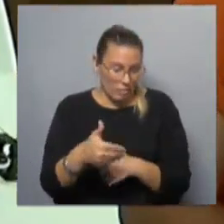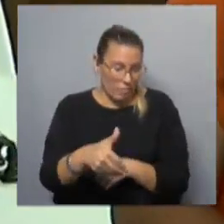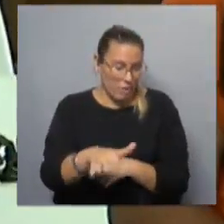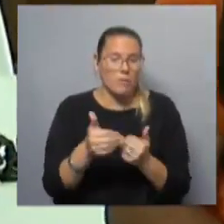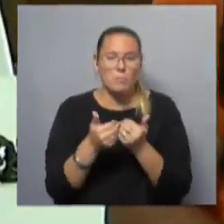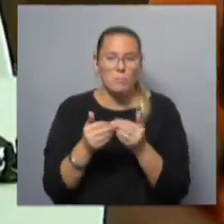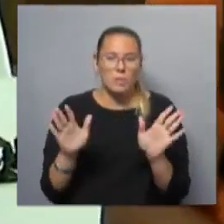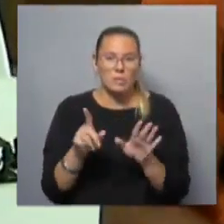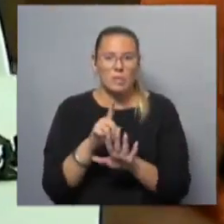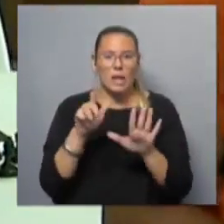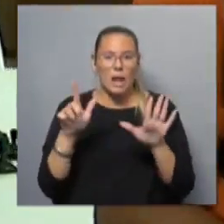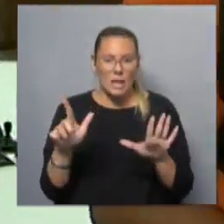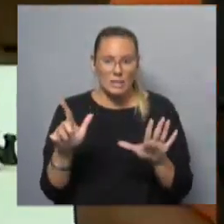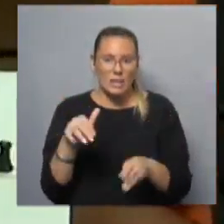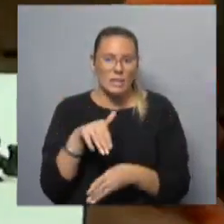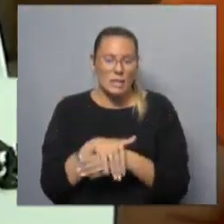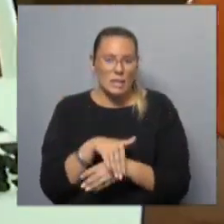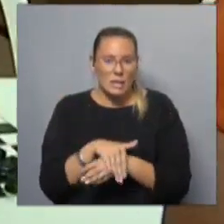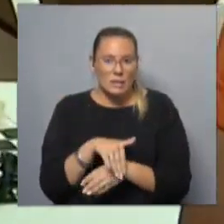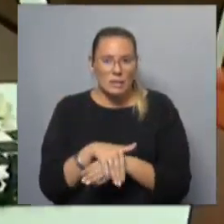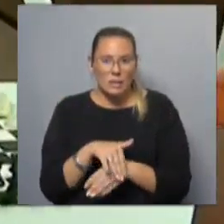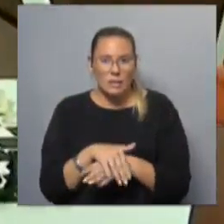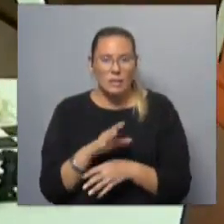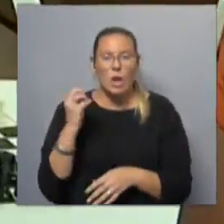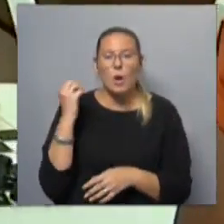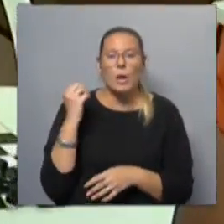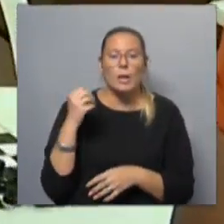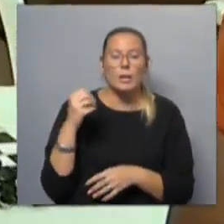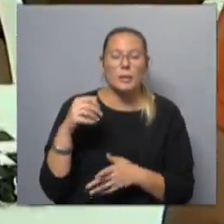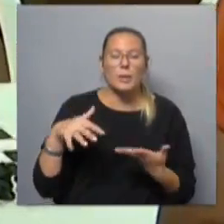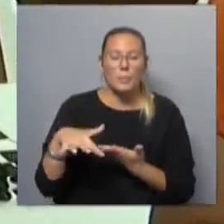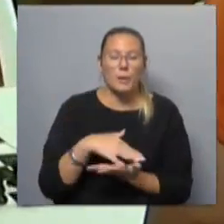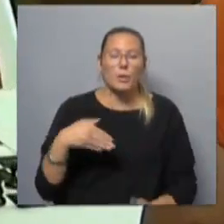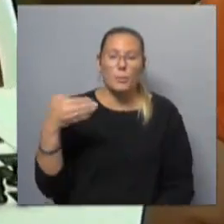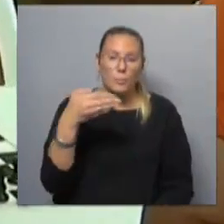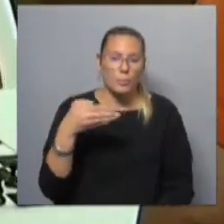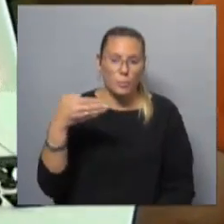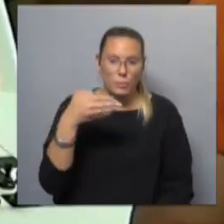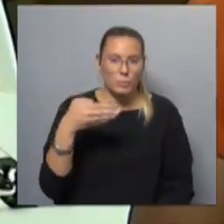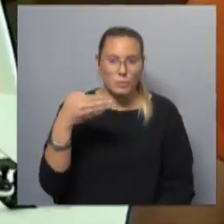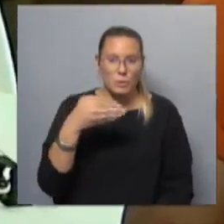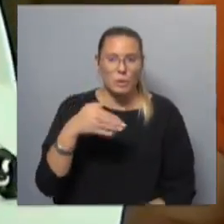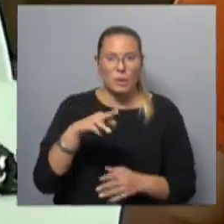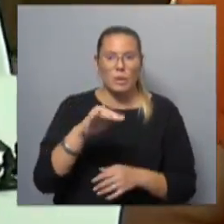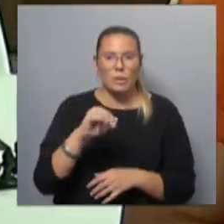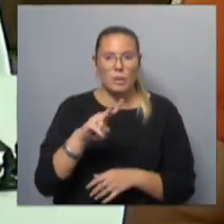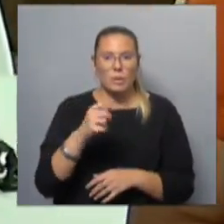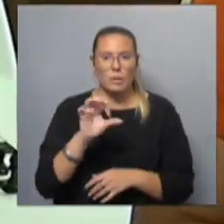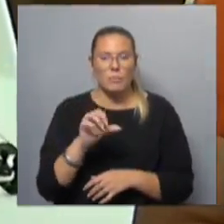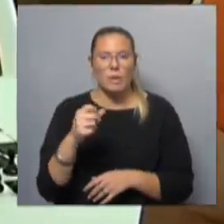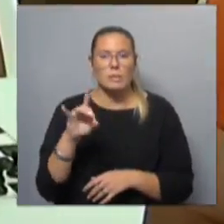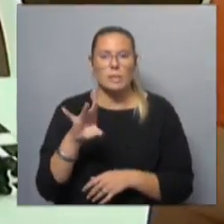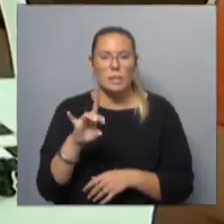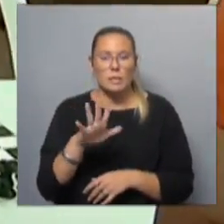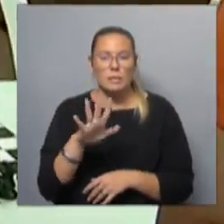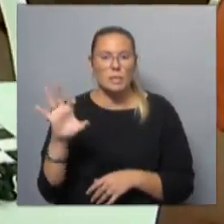ratito. A las 19 horas estoy en buceo en este momento en Santiago Rivas 1550, donde